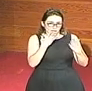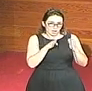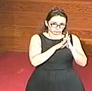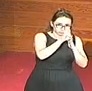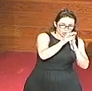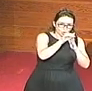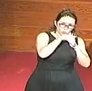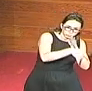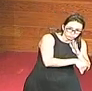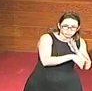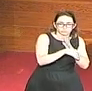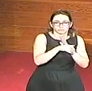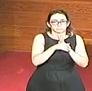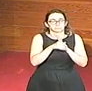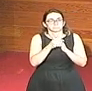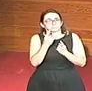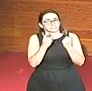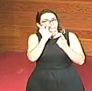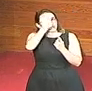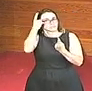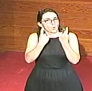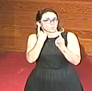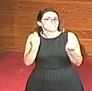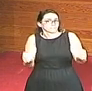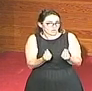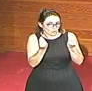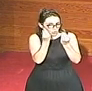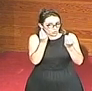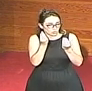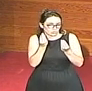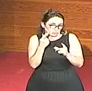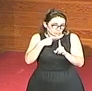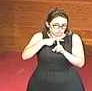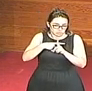retrocediendo, sí que le reconocen a algunos países esos avances.